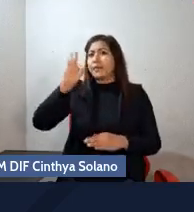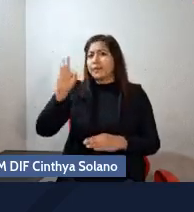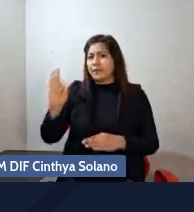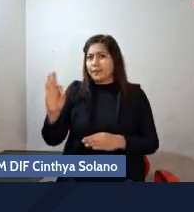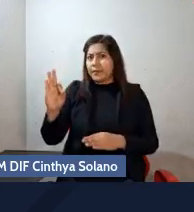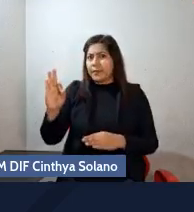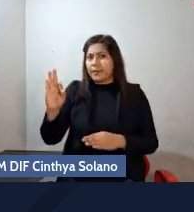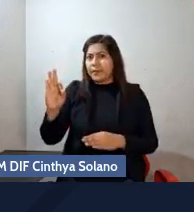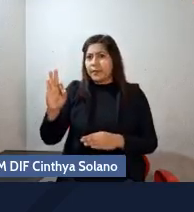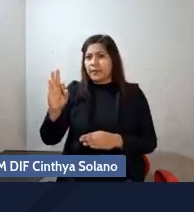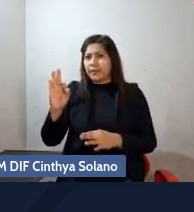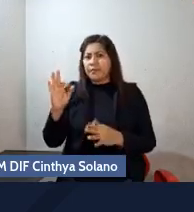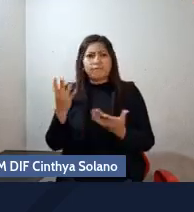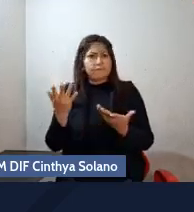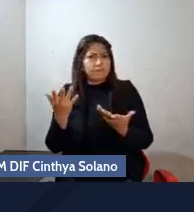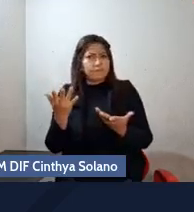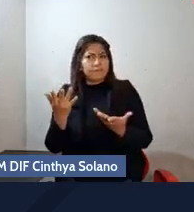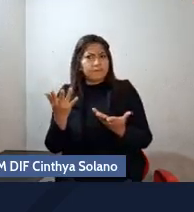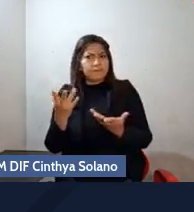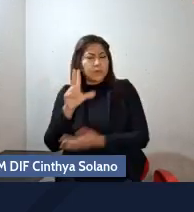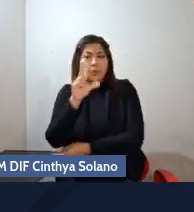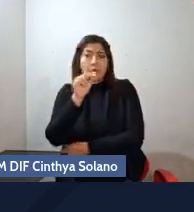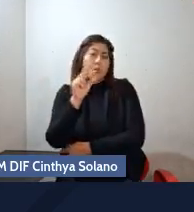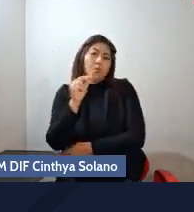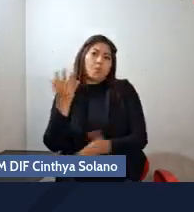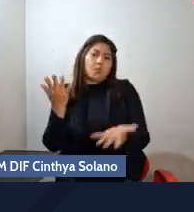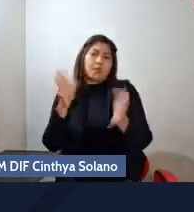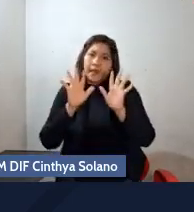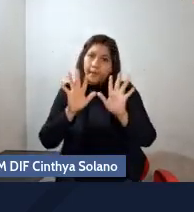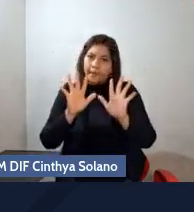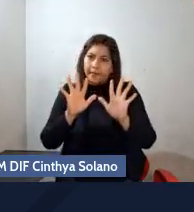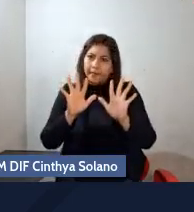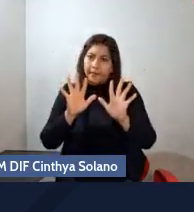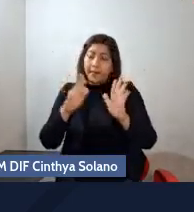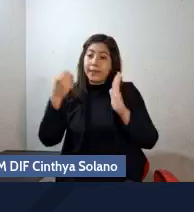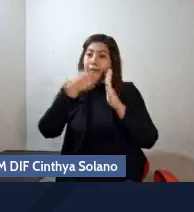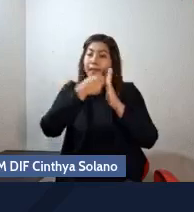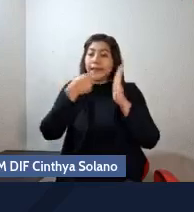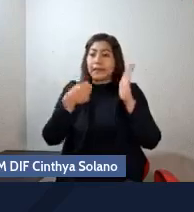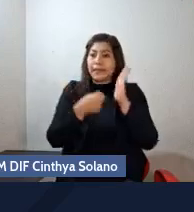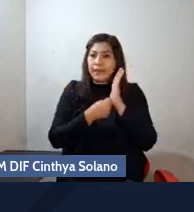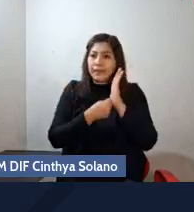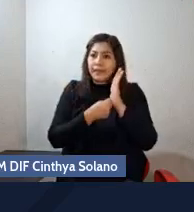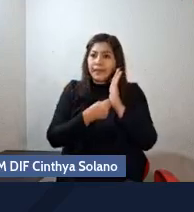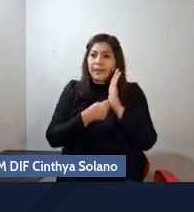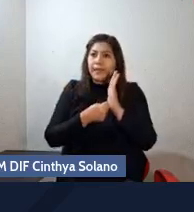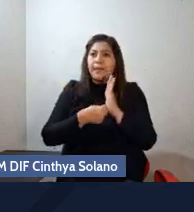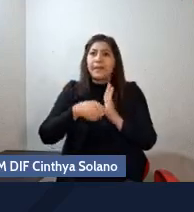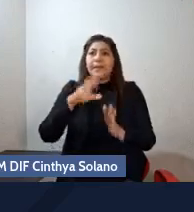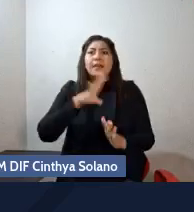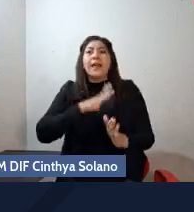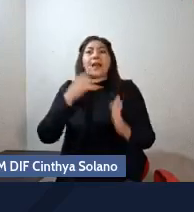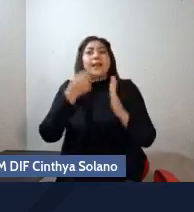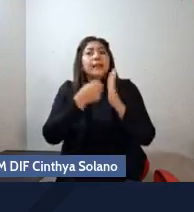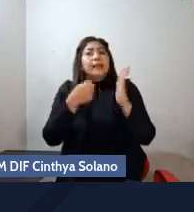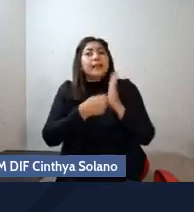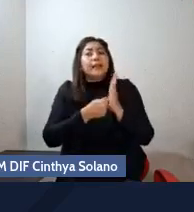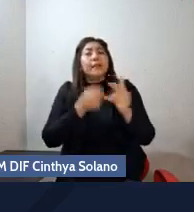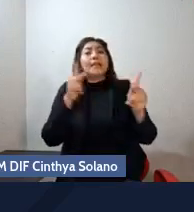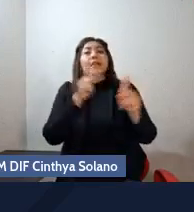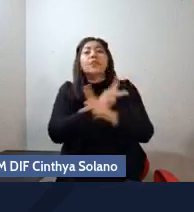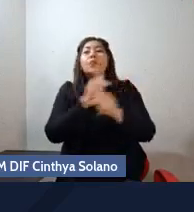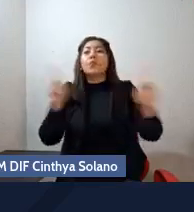No, es que el testamento, solamente existe el testamento público abierto. Si